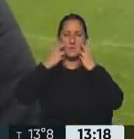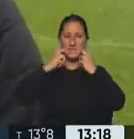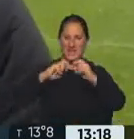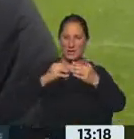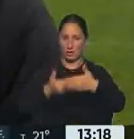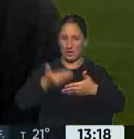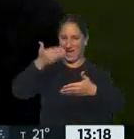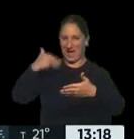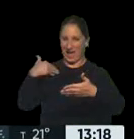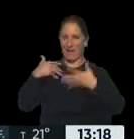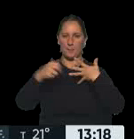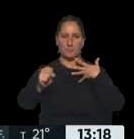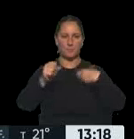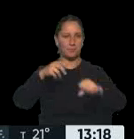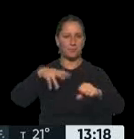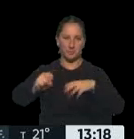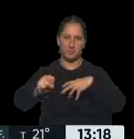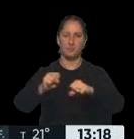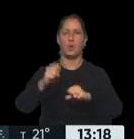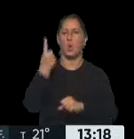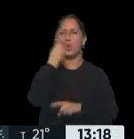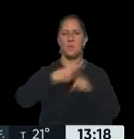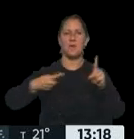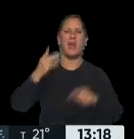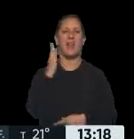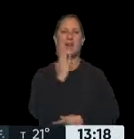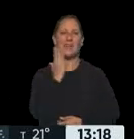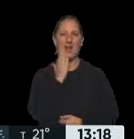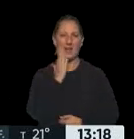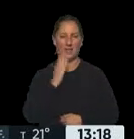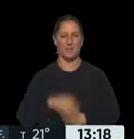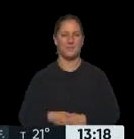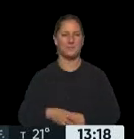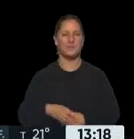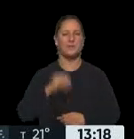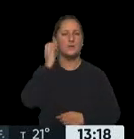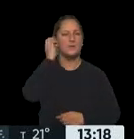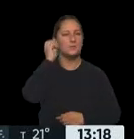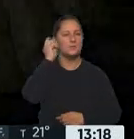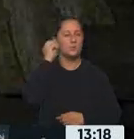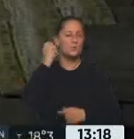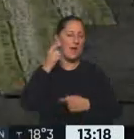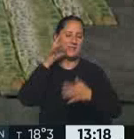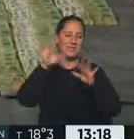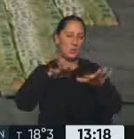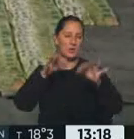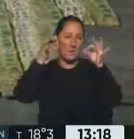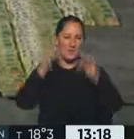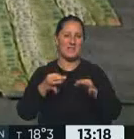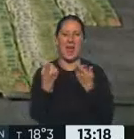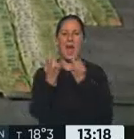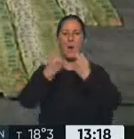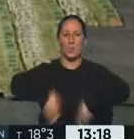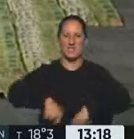previa con un allanamiento a eso de la 1 y media de la tarde sobre un álbum muy puntual que eran las apuestas